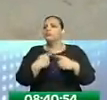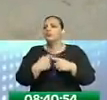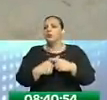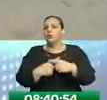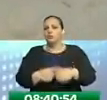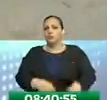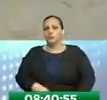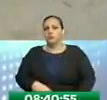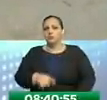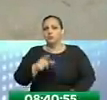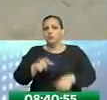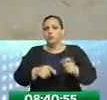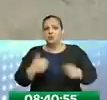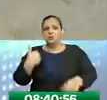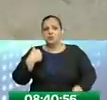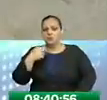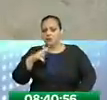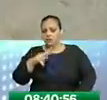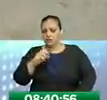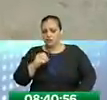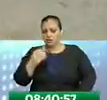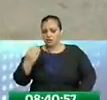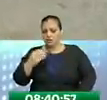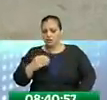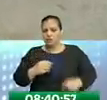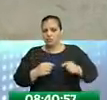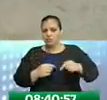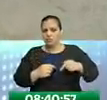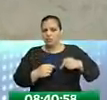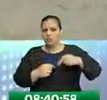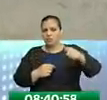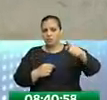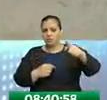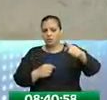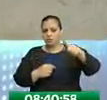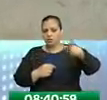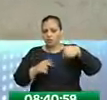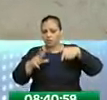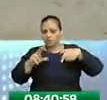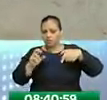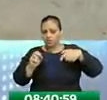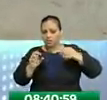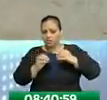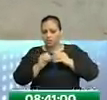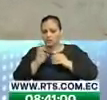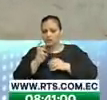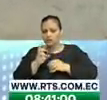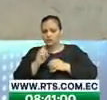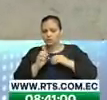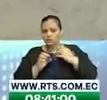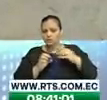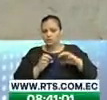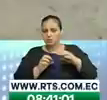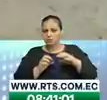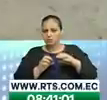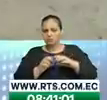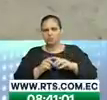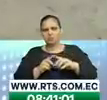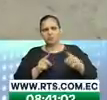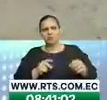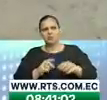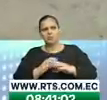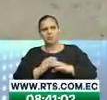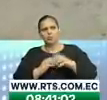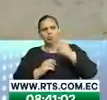con 60 centavos, 30 para ir y 30 para regresarse, pero ya al coger dos buses ya se